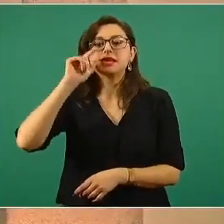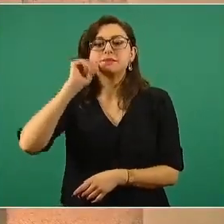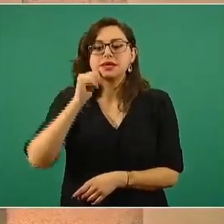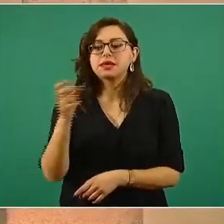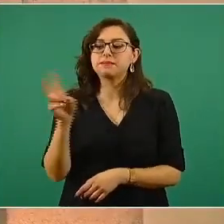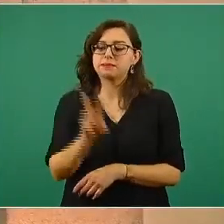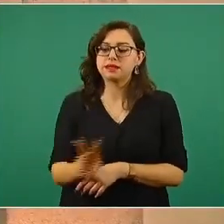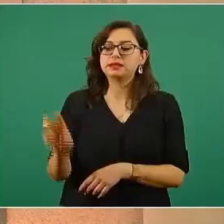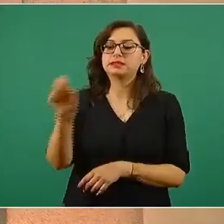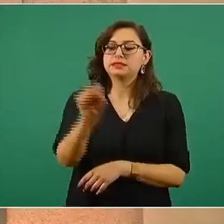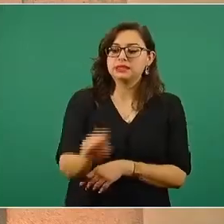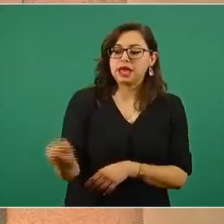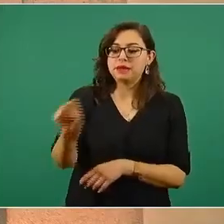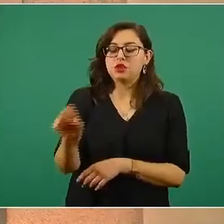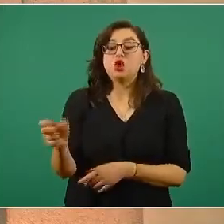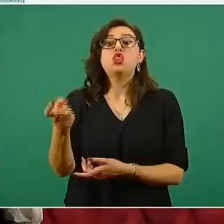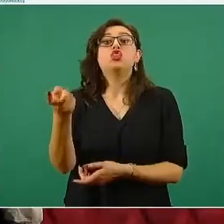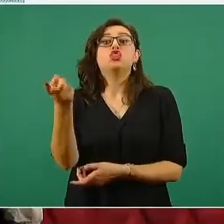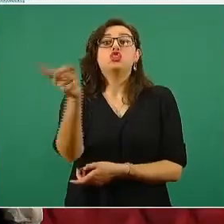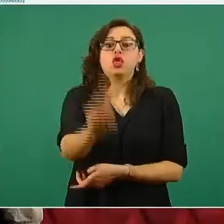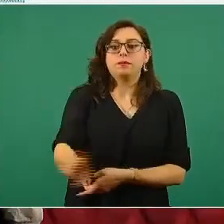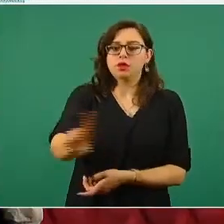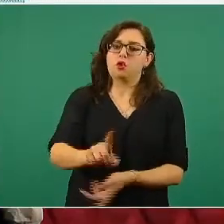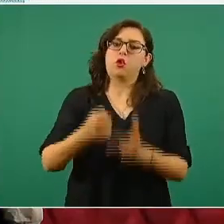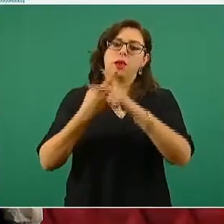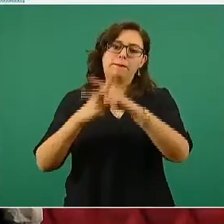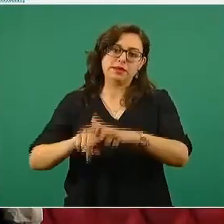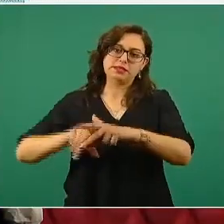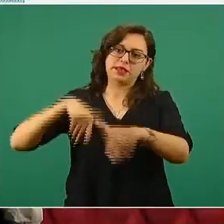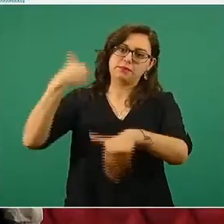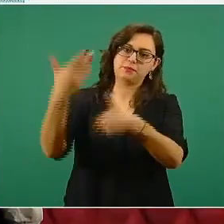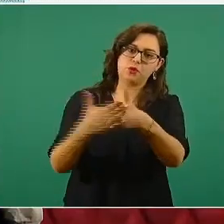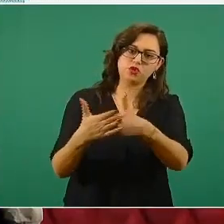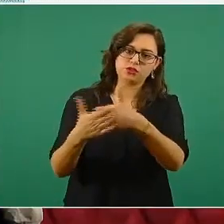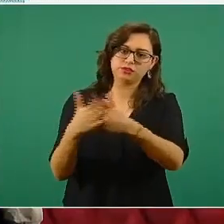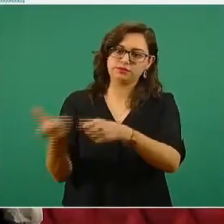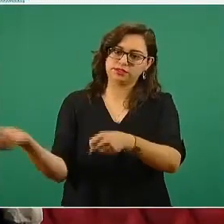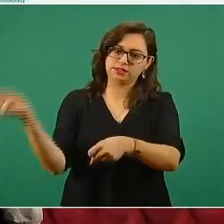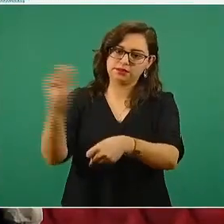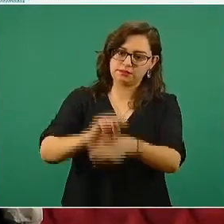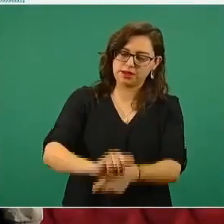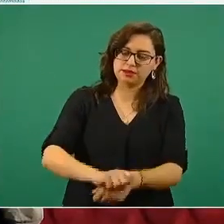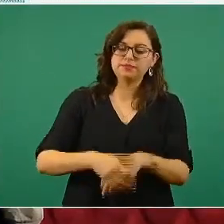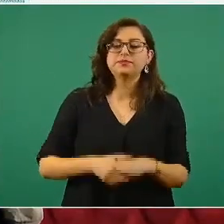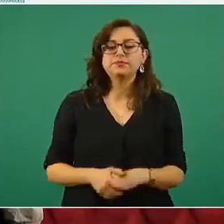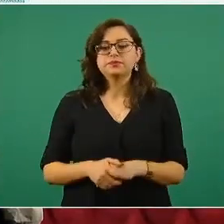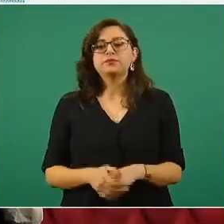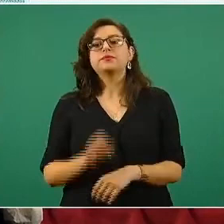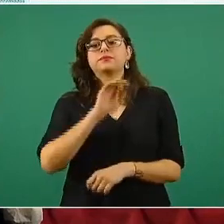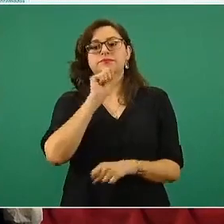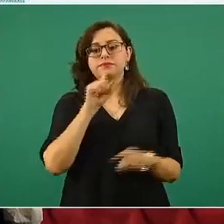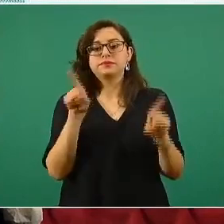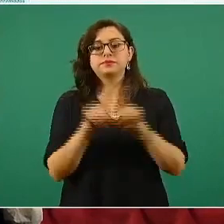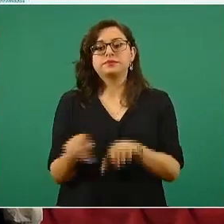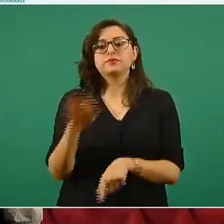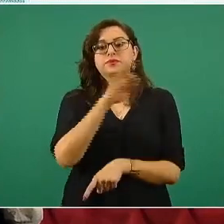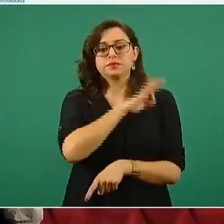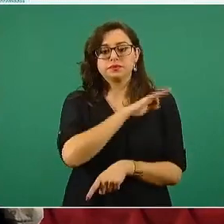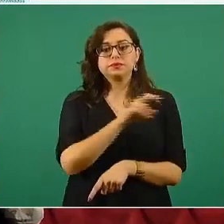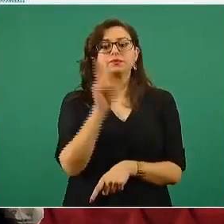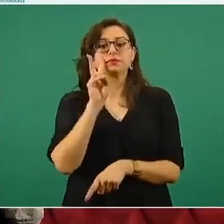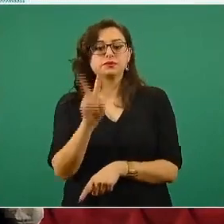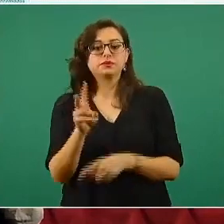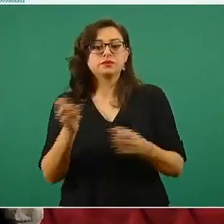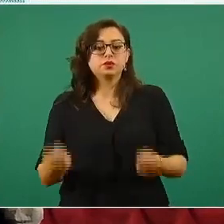antes que el domingo grafiquemos la semana que sigue. Así también en la curva de color verde seguimos viendo